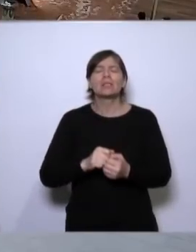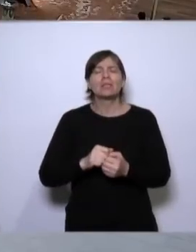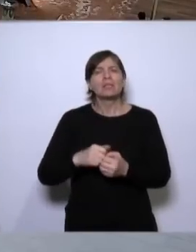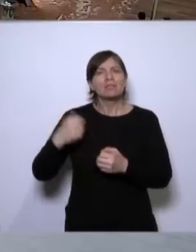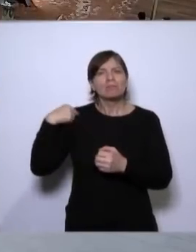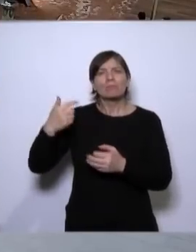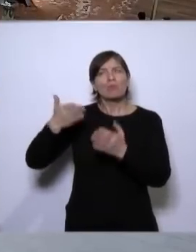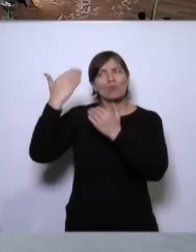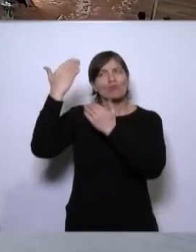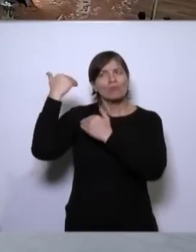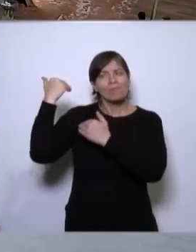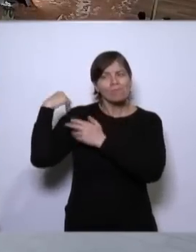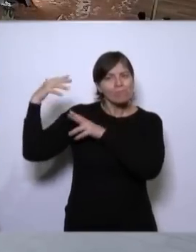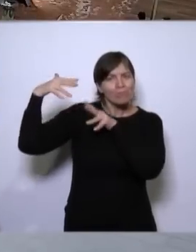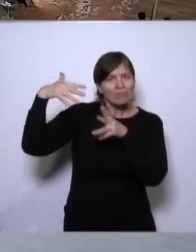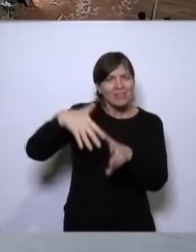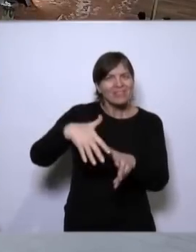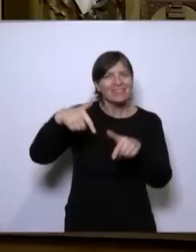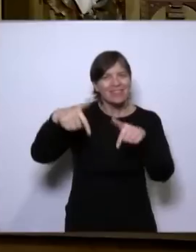inmigrantes, muchos de ellos,